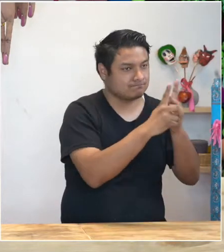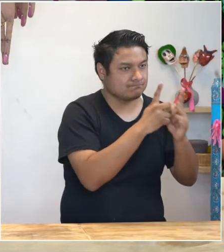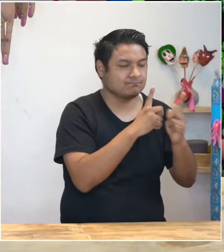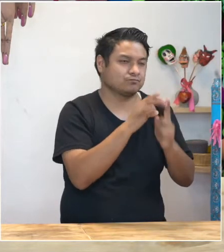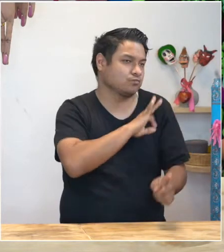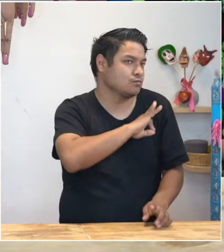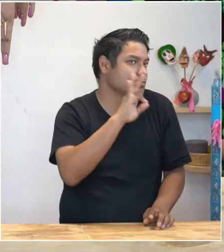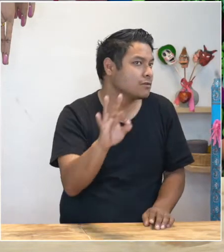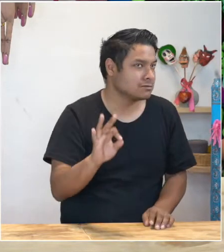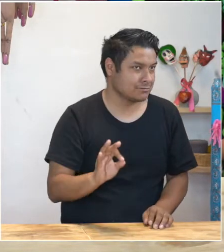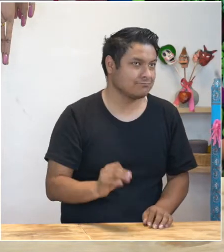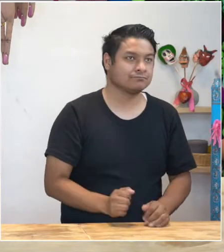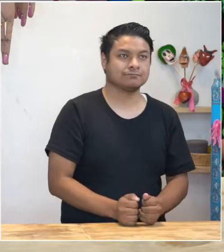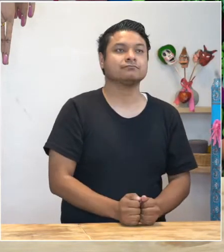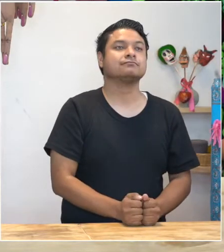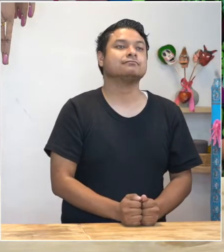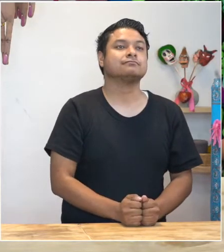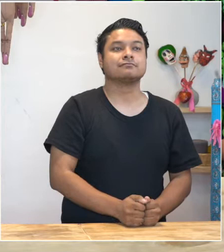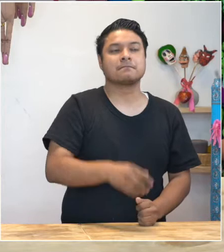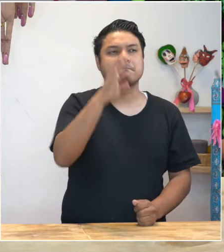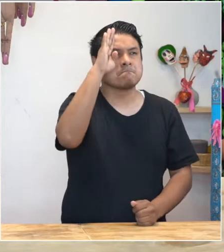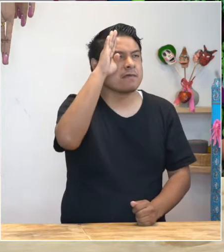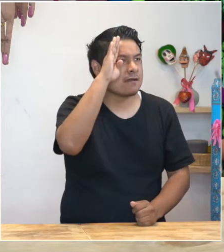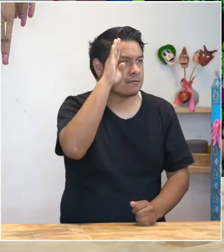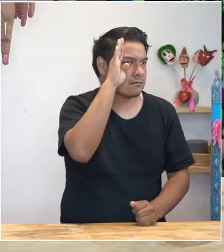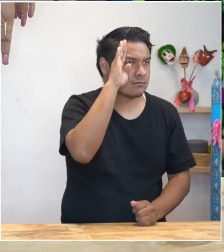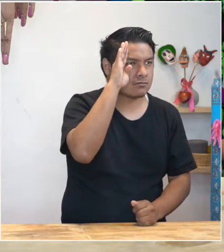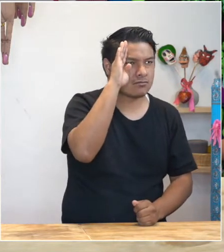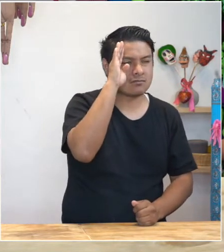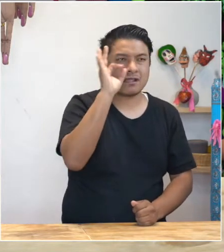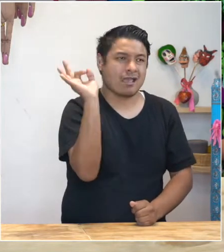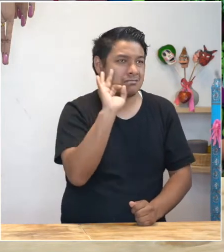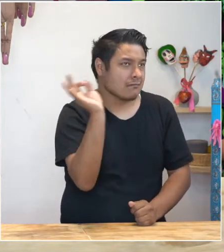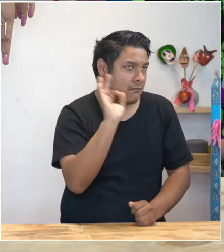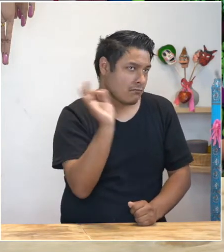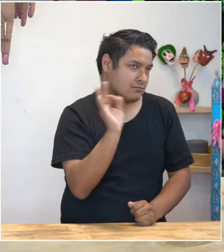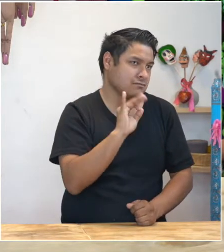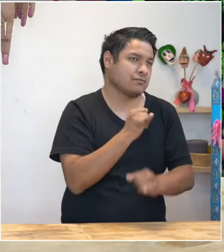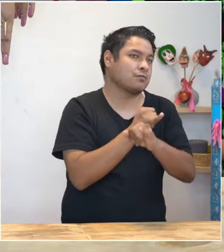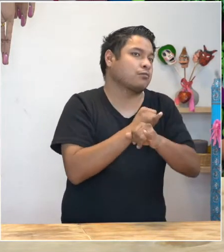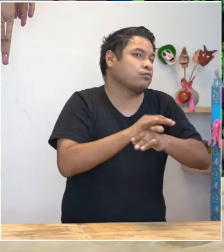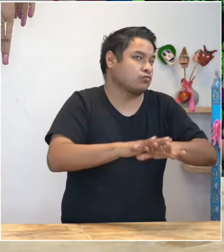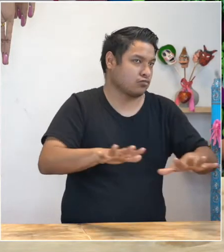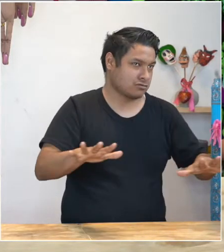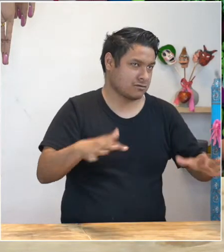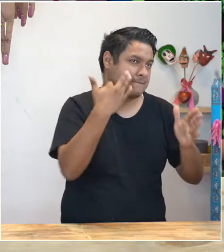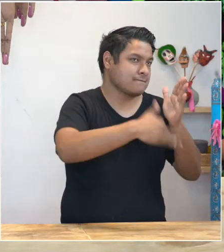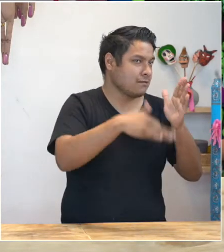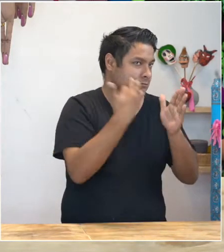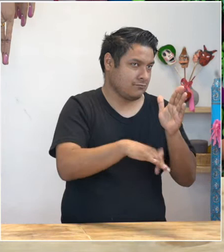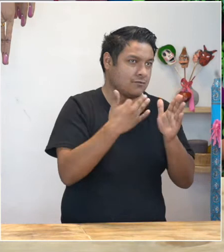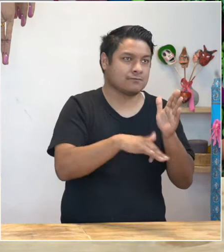la diversidad, hacia las personas con discapacidad, esta falta de información